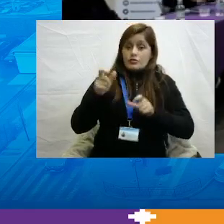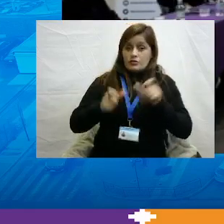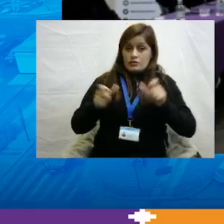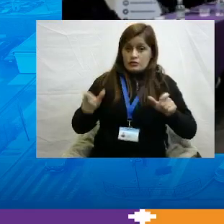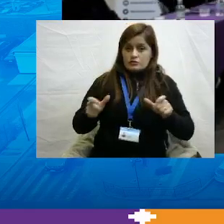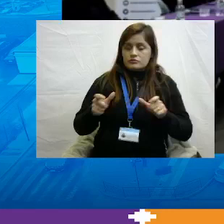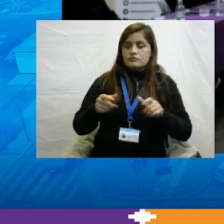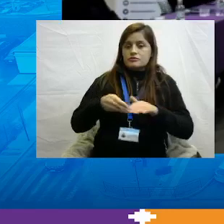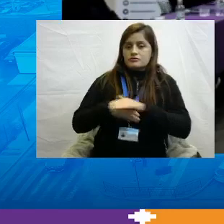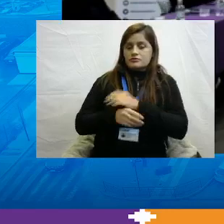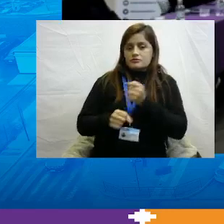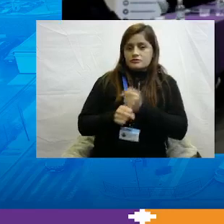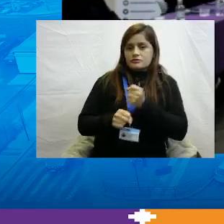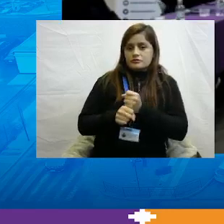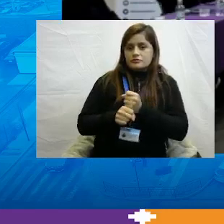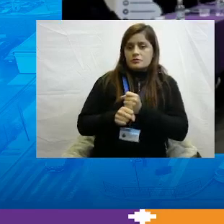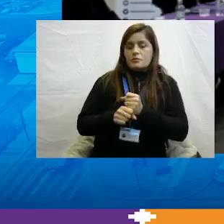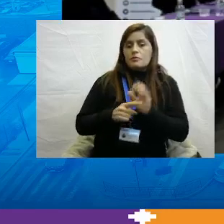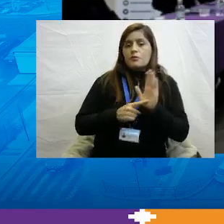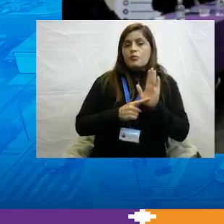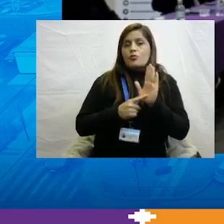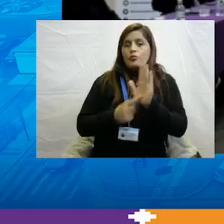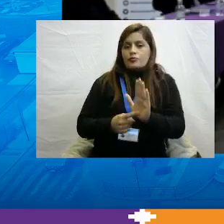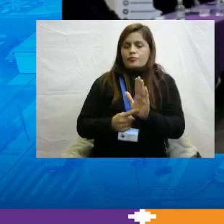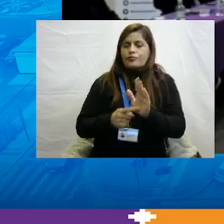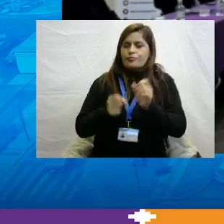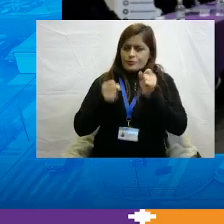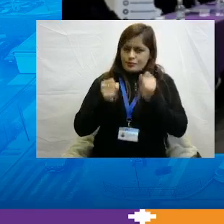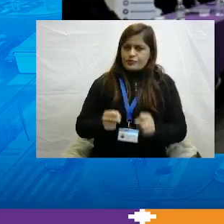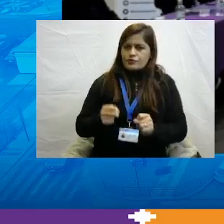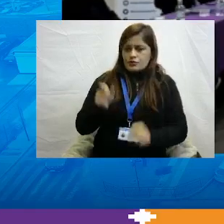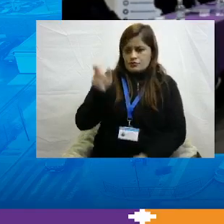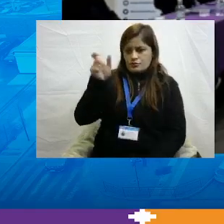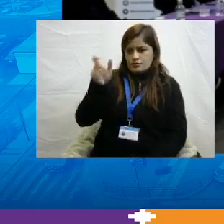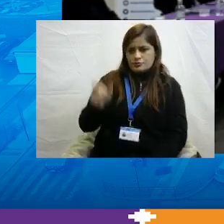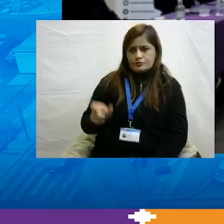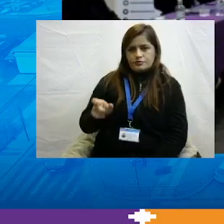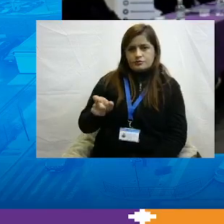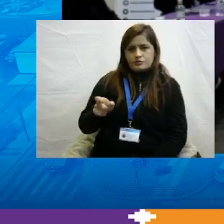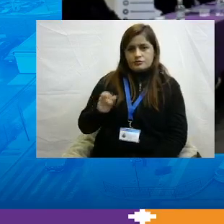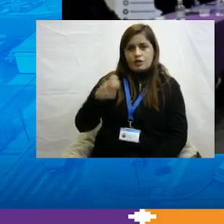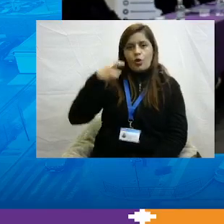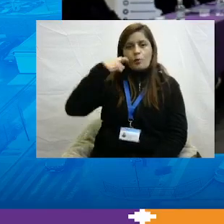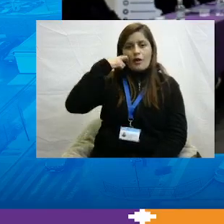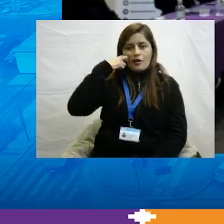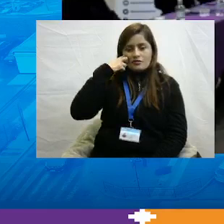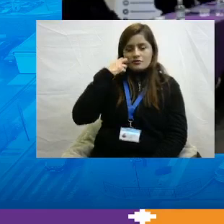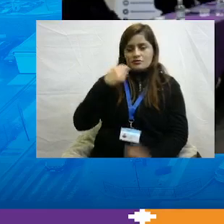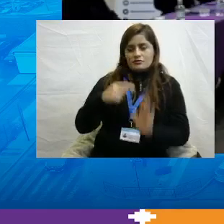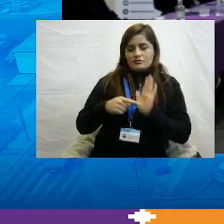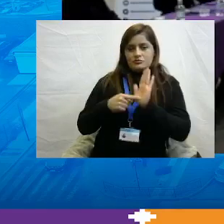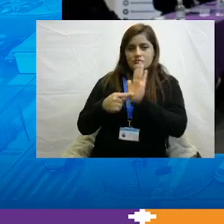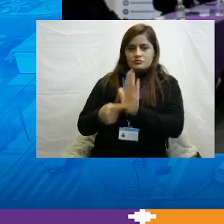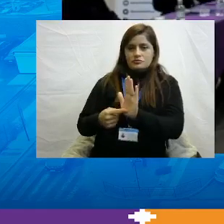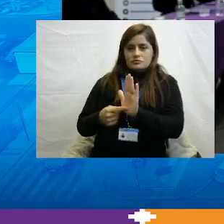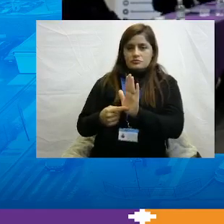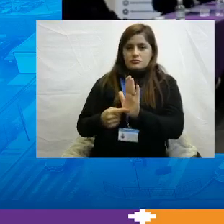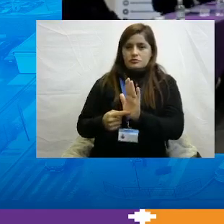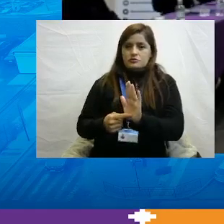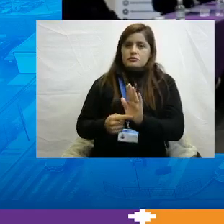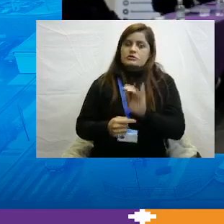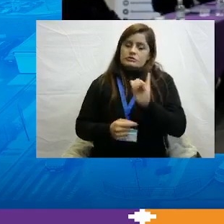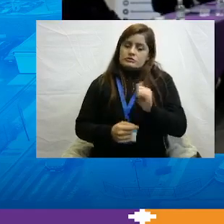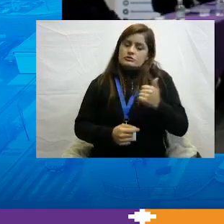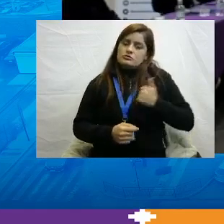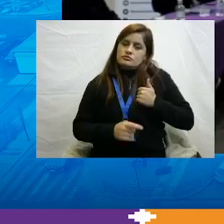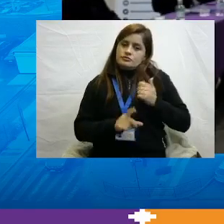creo que esto también deja un precedente de que se puede humanizar en este tema mientras no se incurre en nada ilegal. Yo creo que